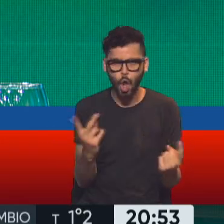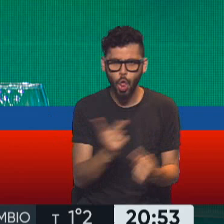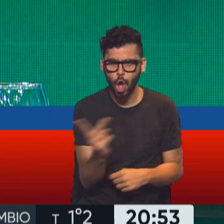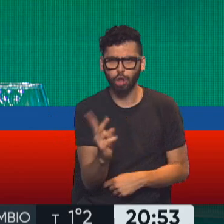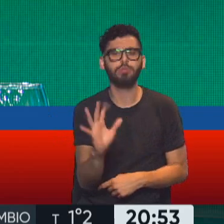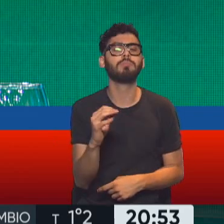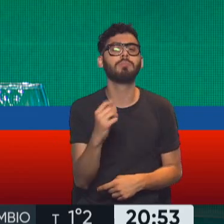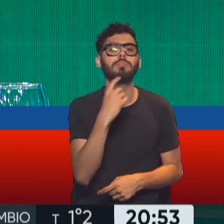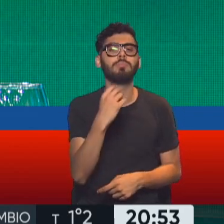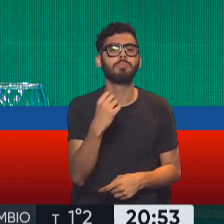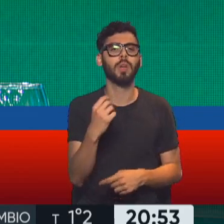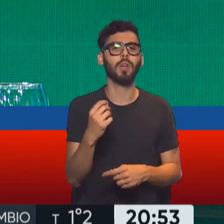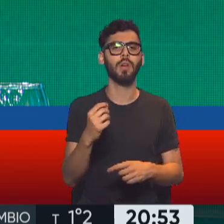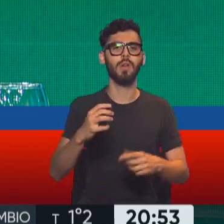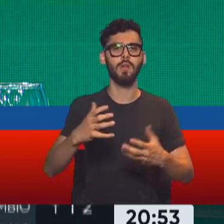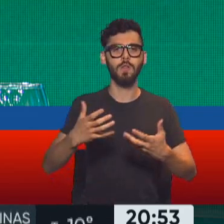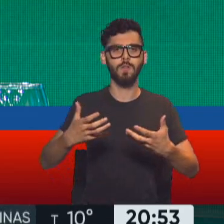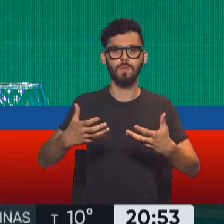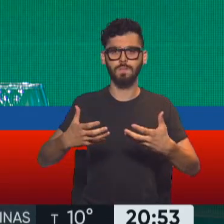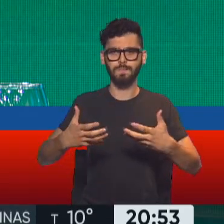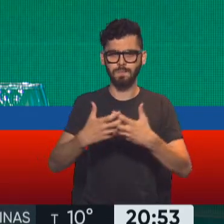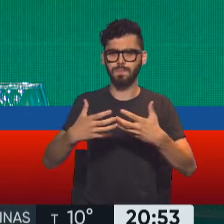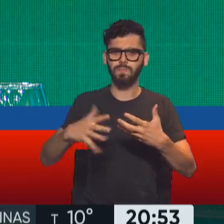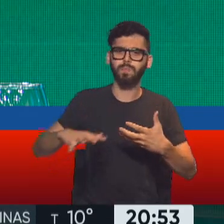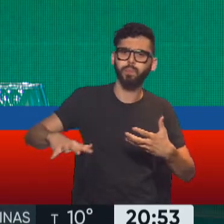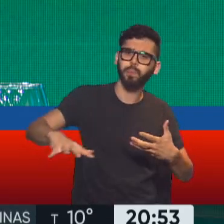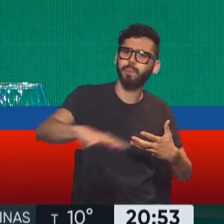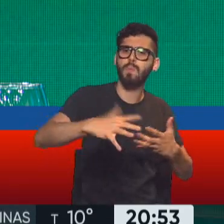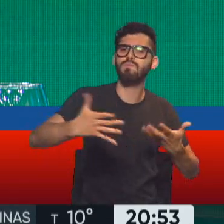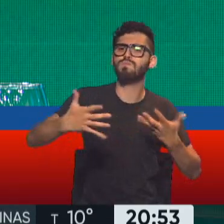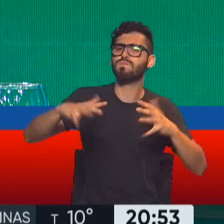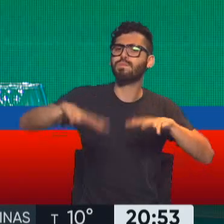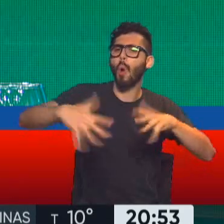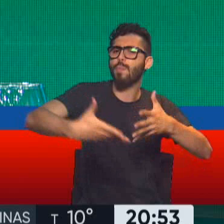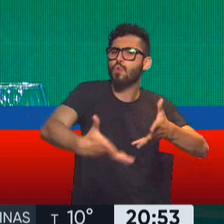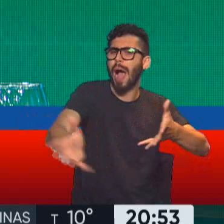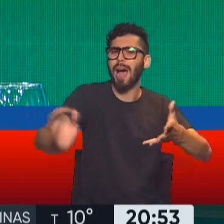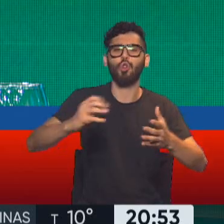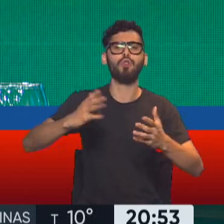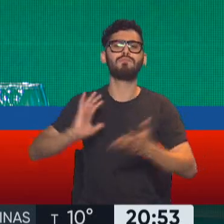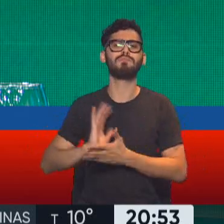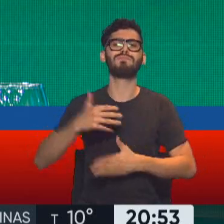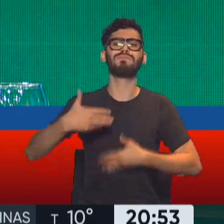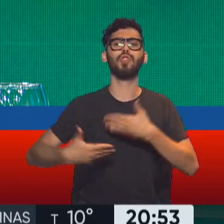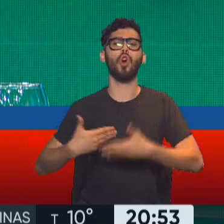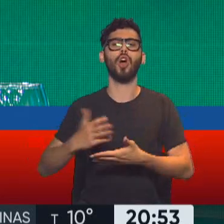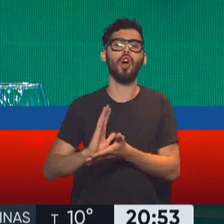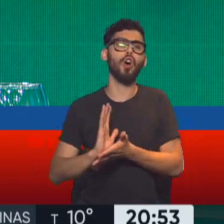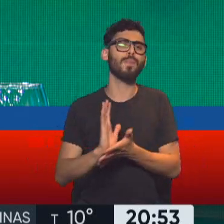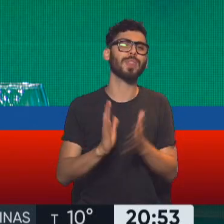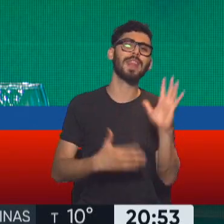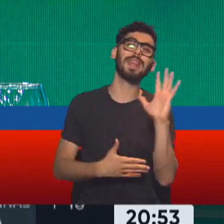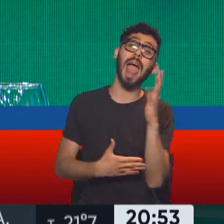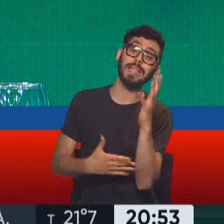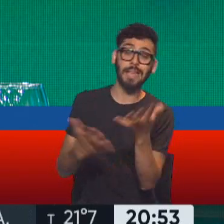tienen tantas dificultades los movimientos que representan más a los sectores populares o a los movimientos más progresistas o más de izquierda justamente